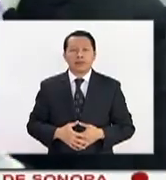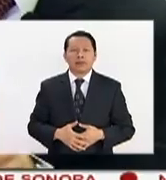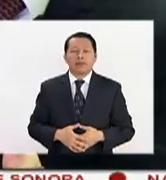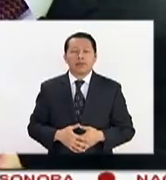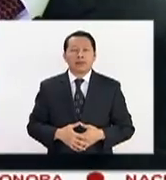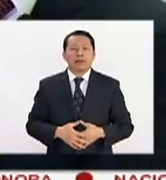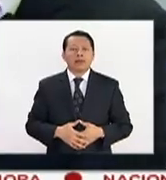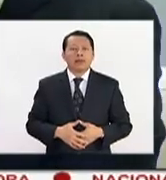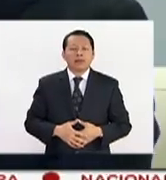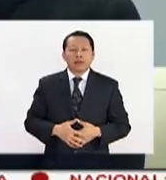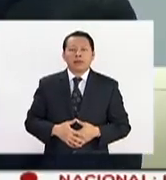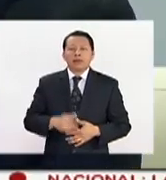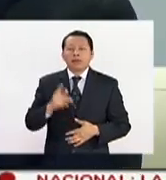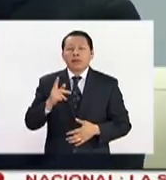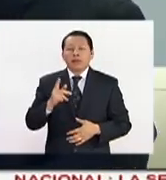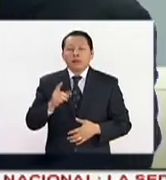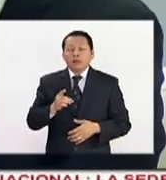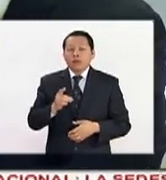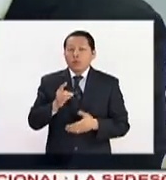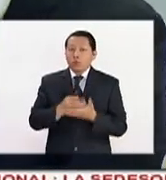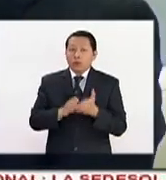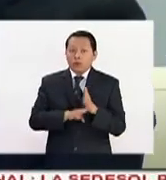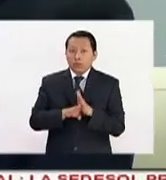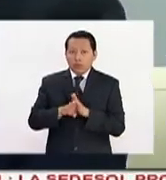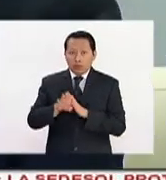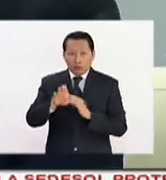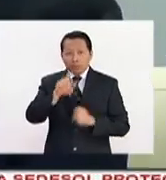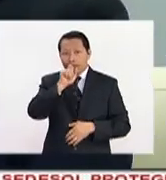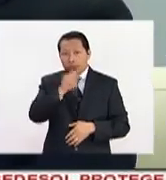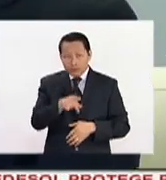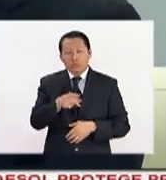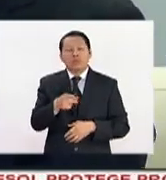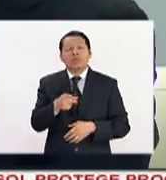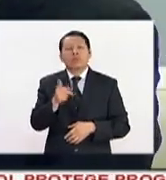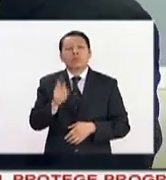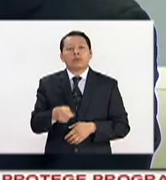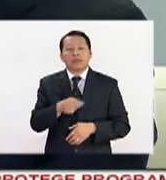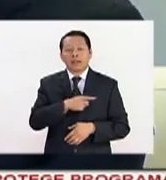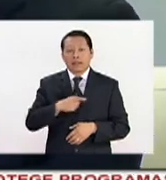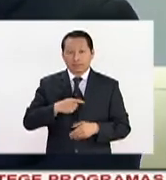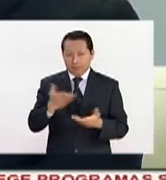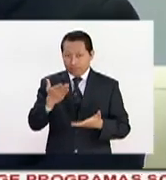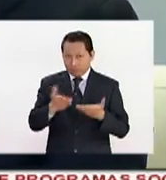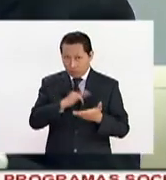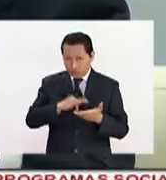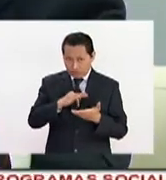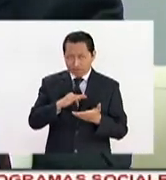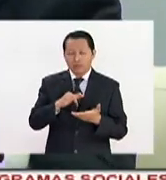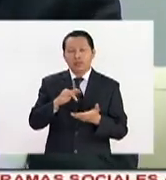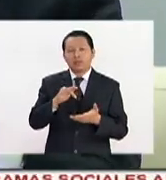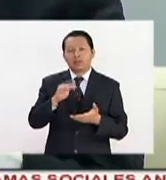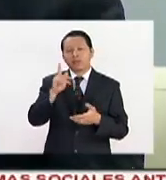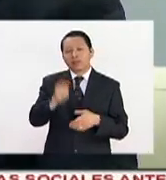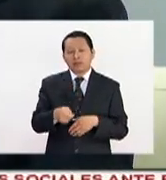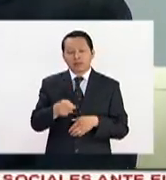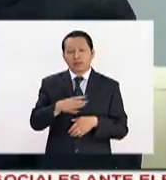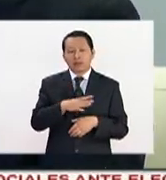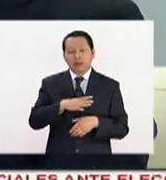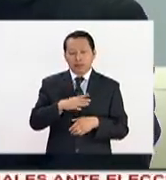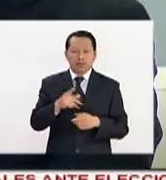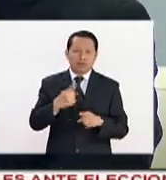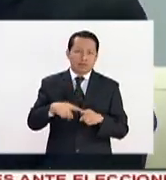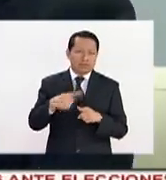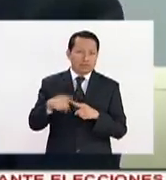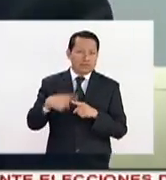No es suficiente que crezcamos, que el crecimiento tiene que ser balanceado, que tiene que ser balanceado entre sectores, que tiene que ser balanceado entre